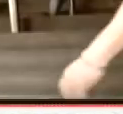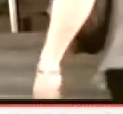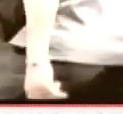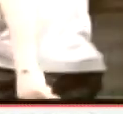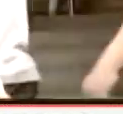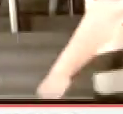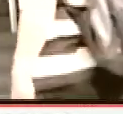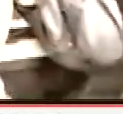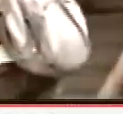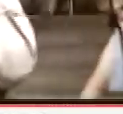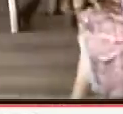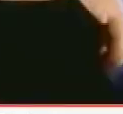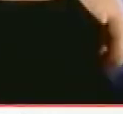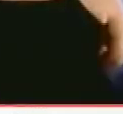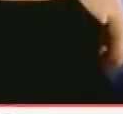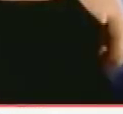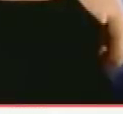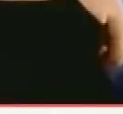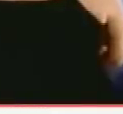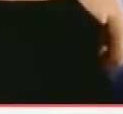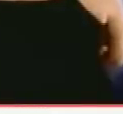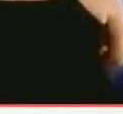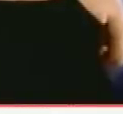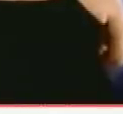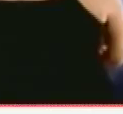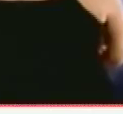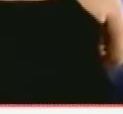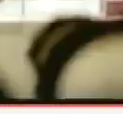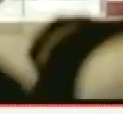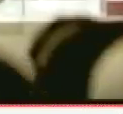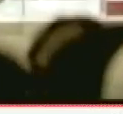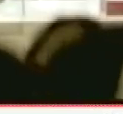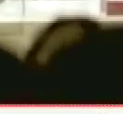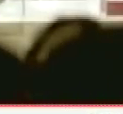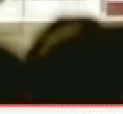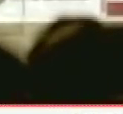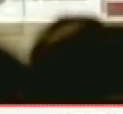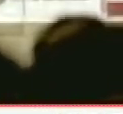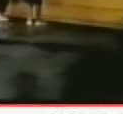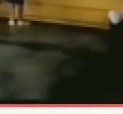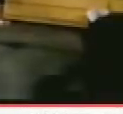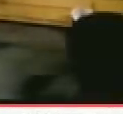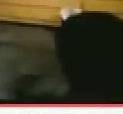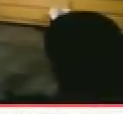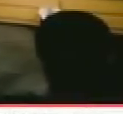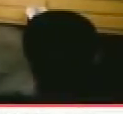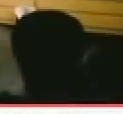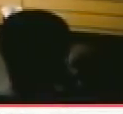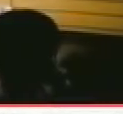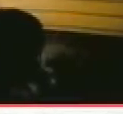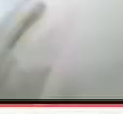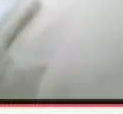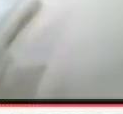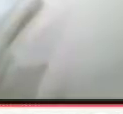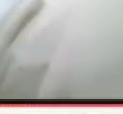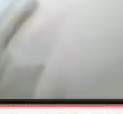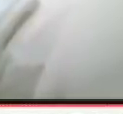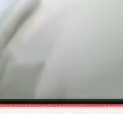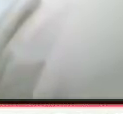bancaria que respondiera a los intereses del pueblo y respaldara sus necesidades. Esta decisión acertada se materializa en triunfos